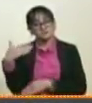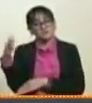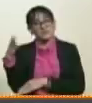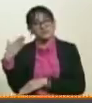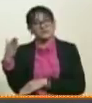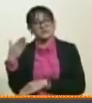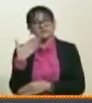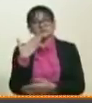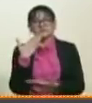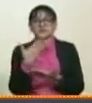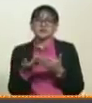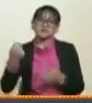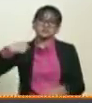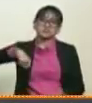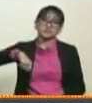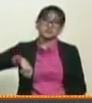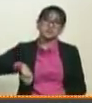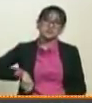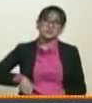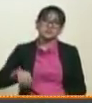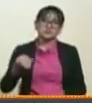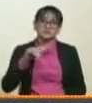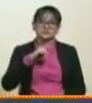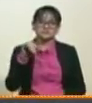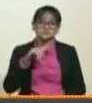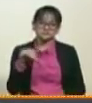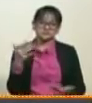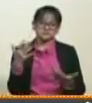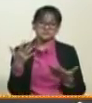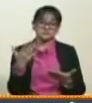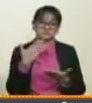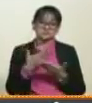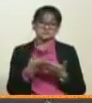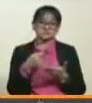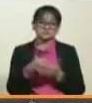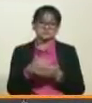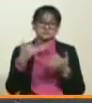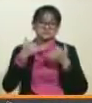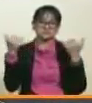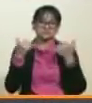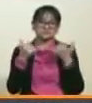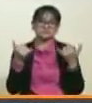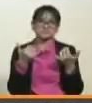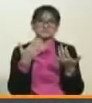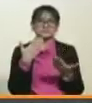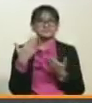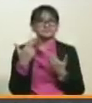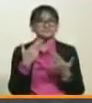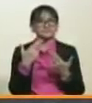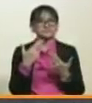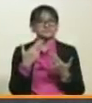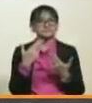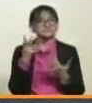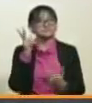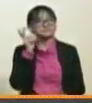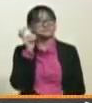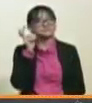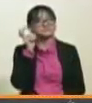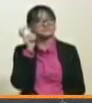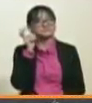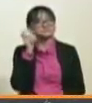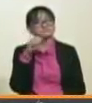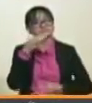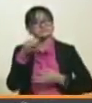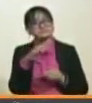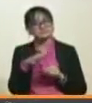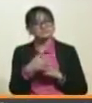agradecerles por las grandes inversiones en el estado zulia con el tema eléctrico bien escuchábamos las autoridades presentes en este balance acerca